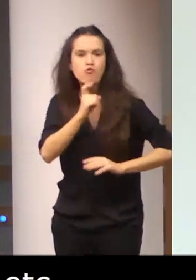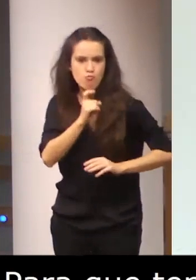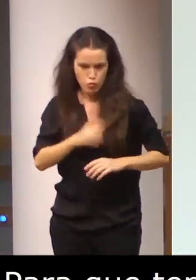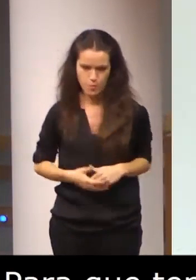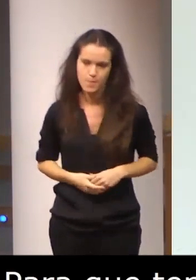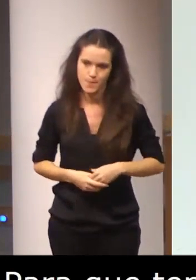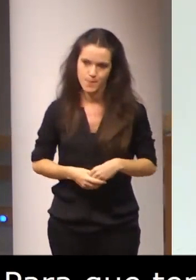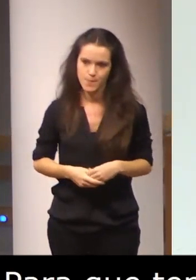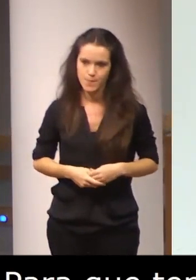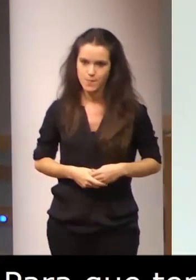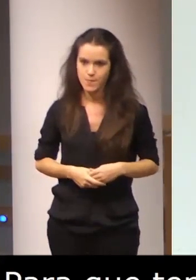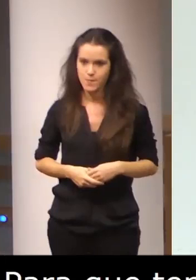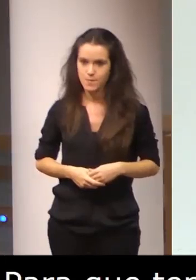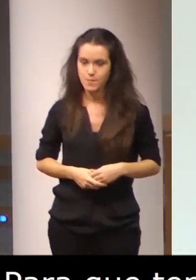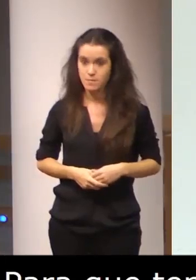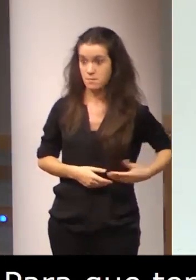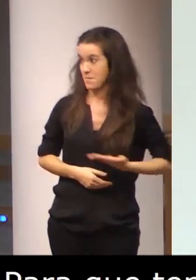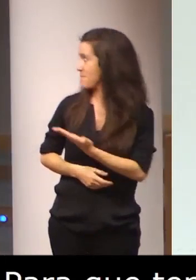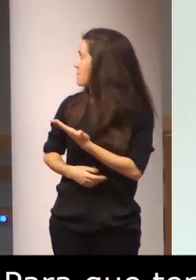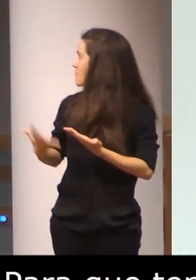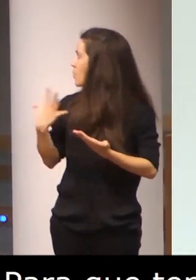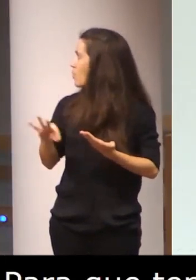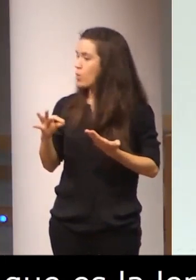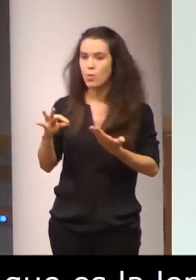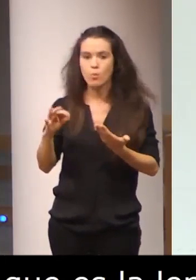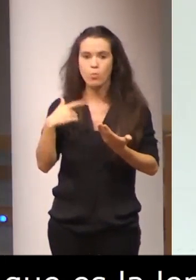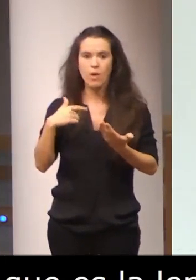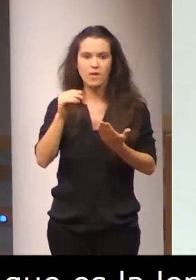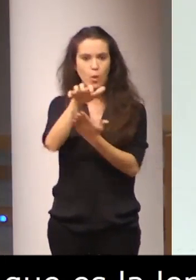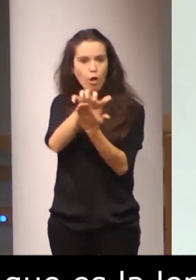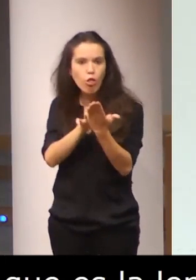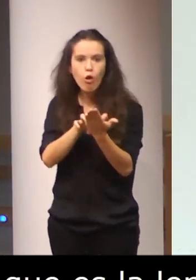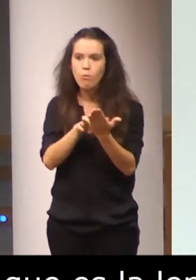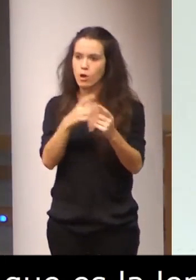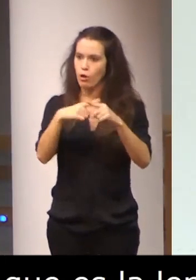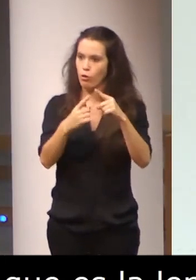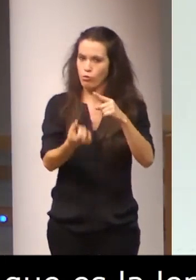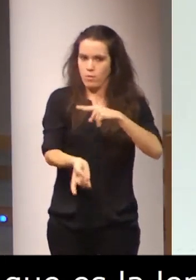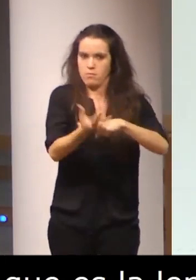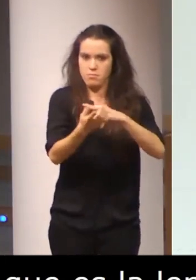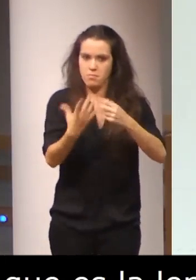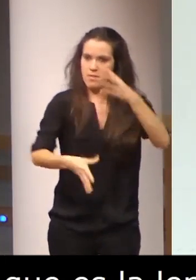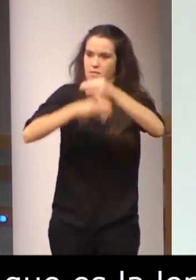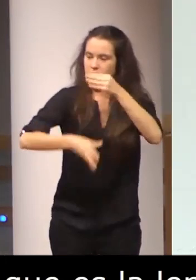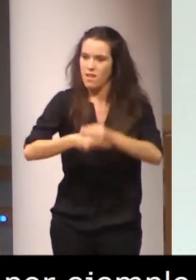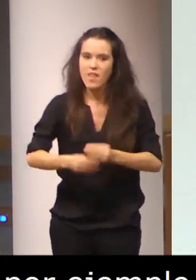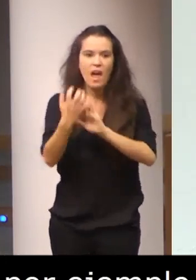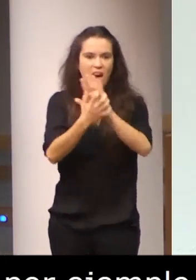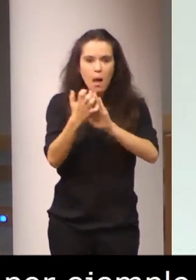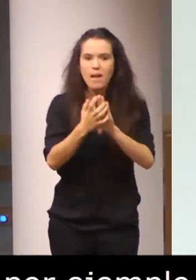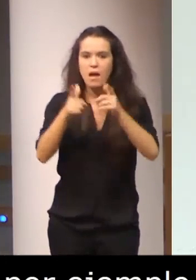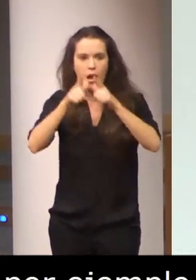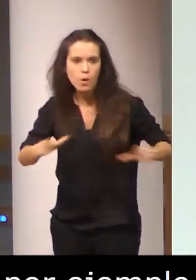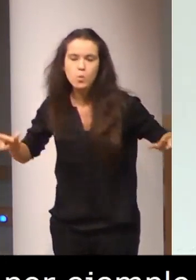En esta parte, por ejemplo, se pueden subir archivos y, pues, de cosas de gramática, de lingüística, planos